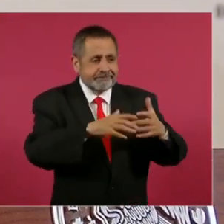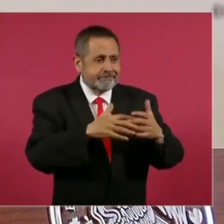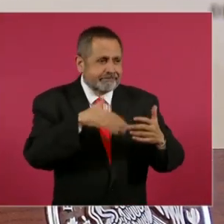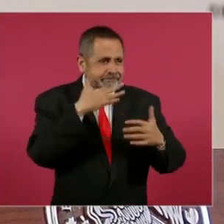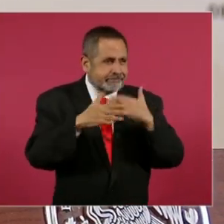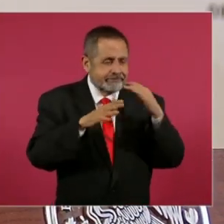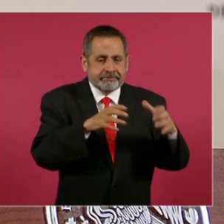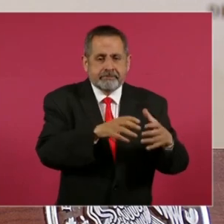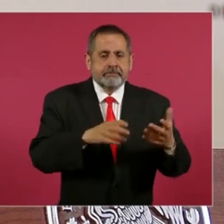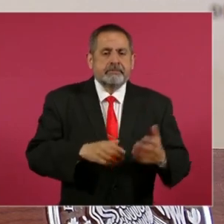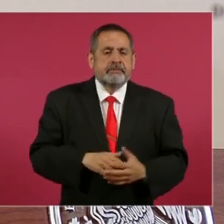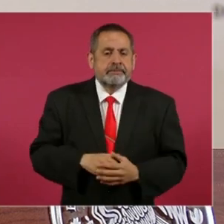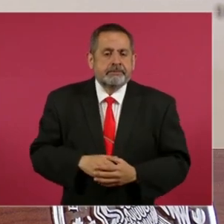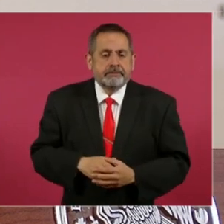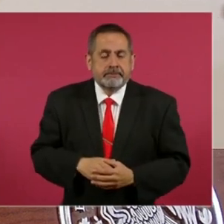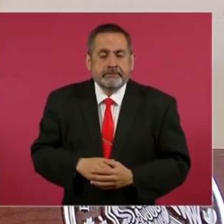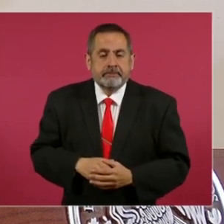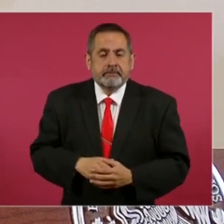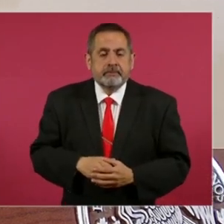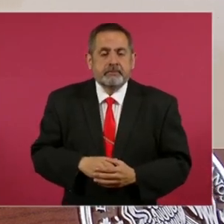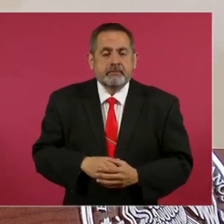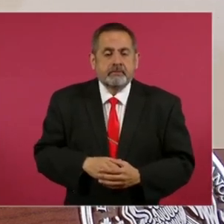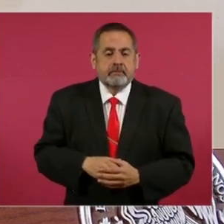de manera